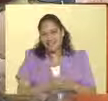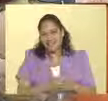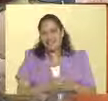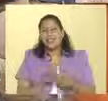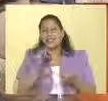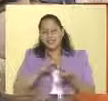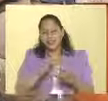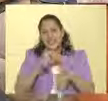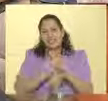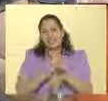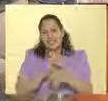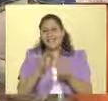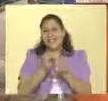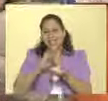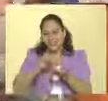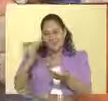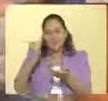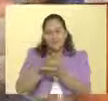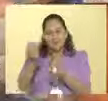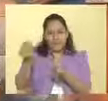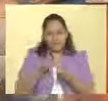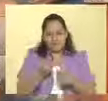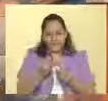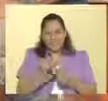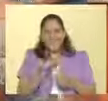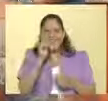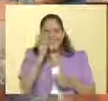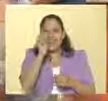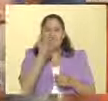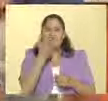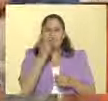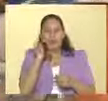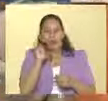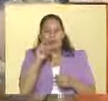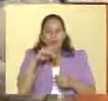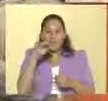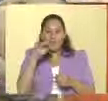Gracias. Gracias por premiarnos también. Nos vemos el próximo miércoles. Gracias. Gracias. Bye.